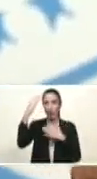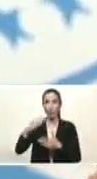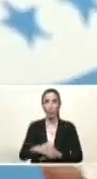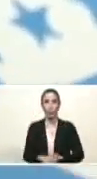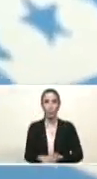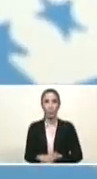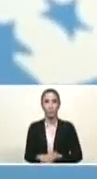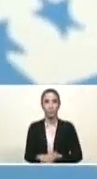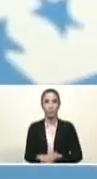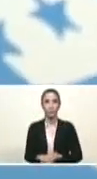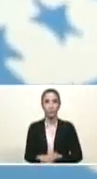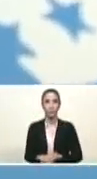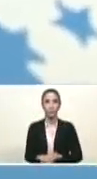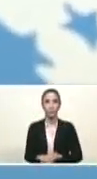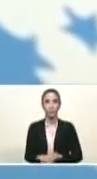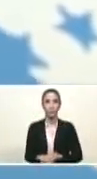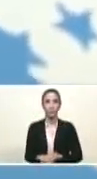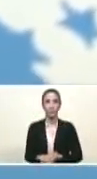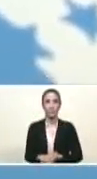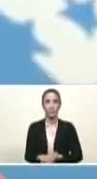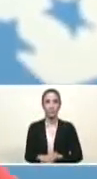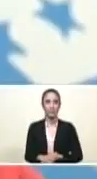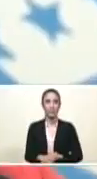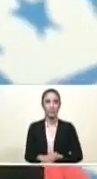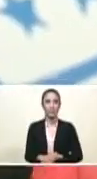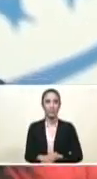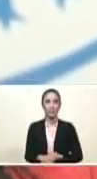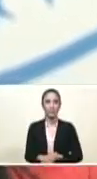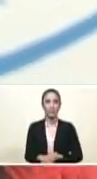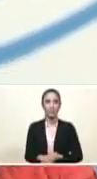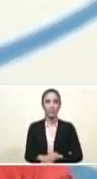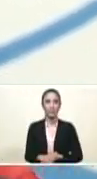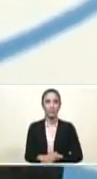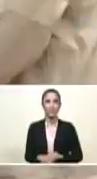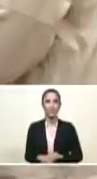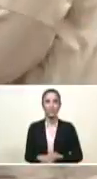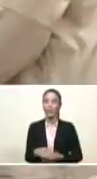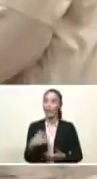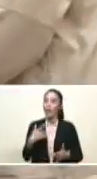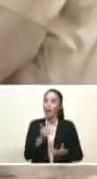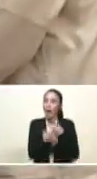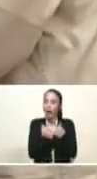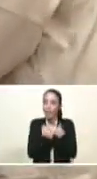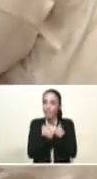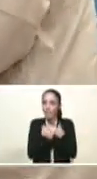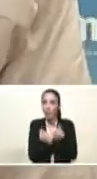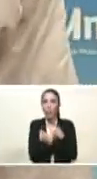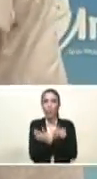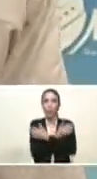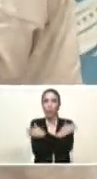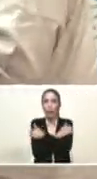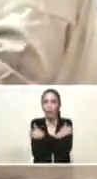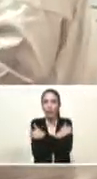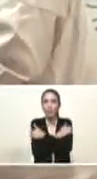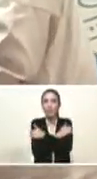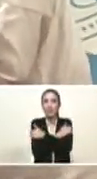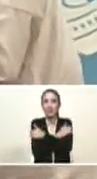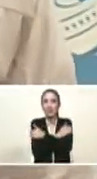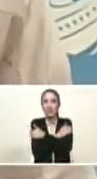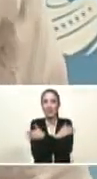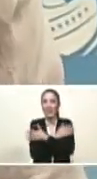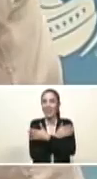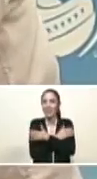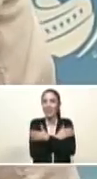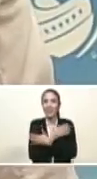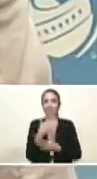aquí, Organización de Patria y Hogares de la Patria. Le doy un gran abrazo y agradecida estoy